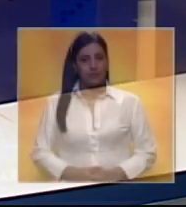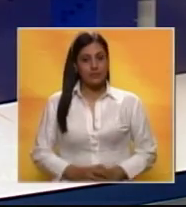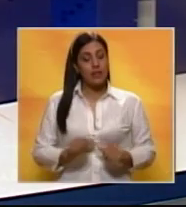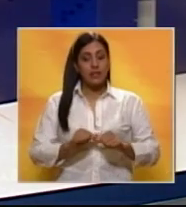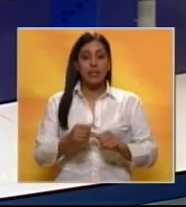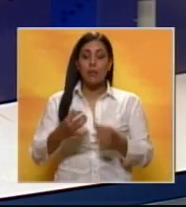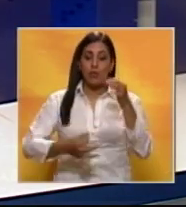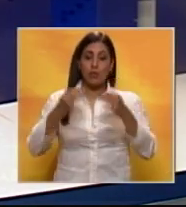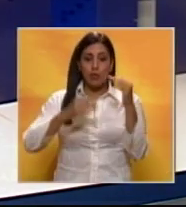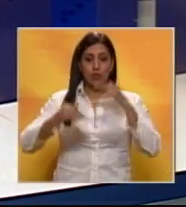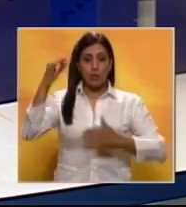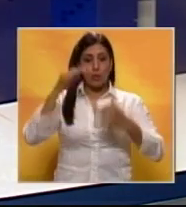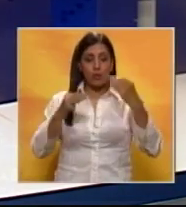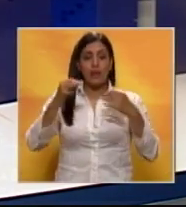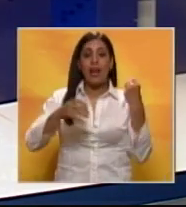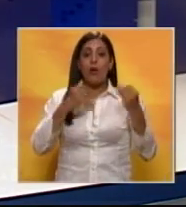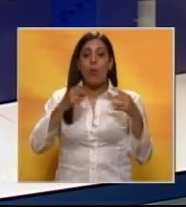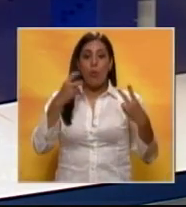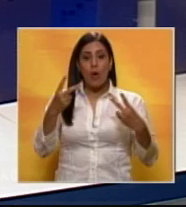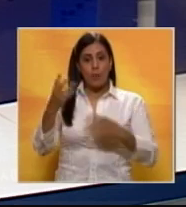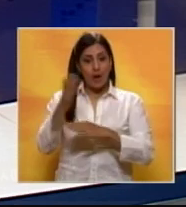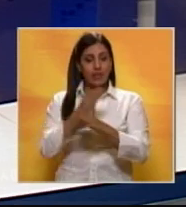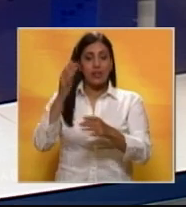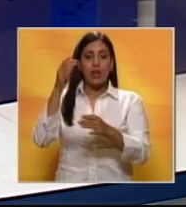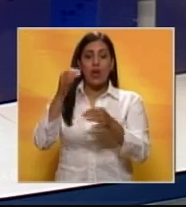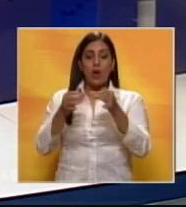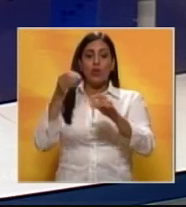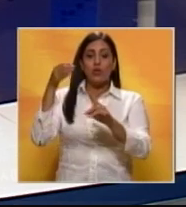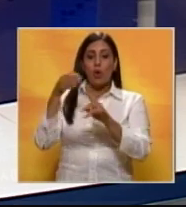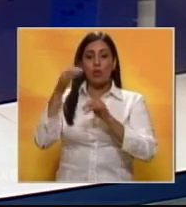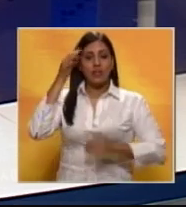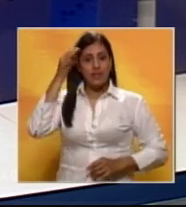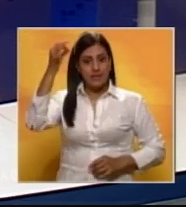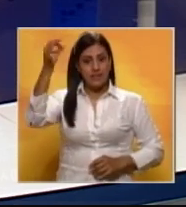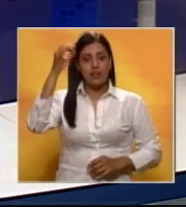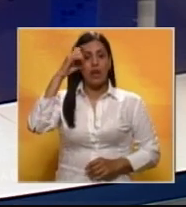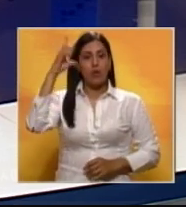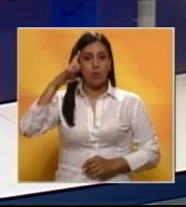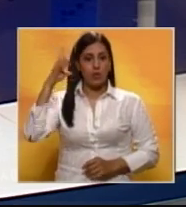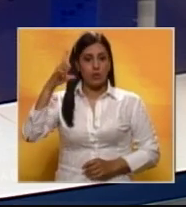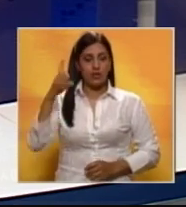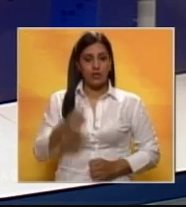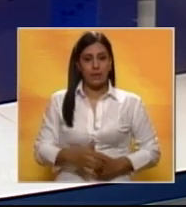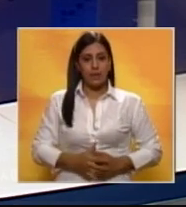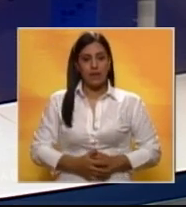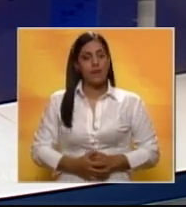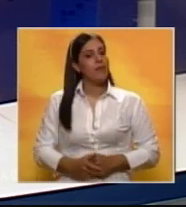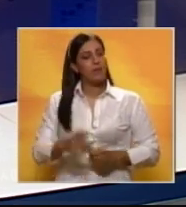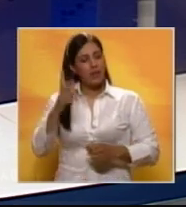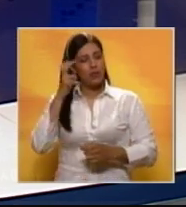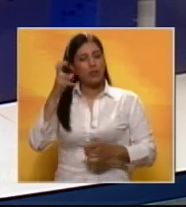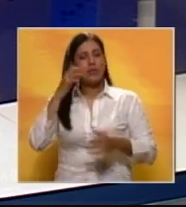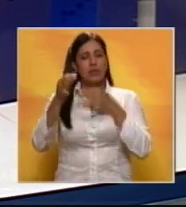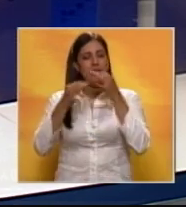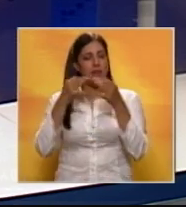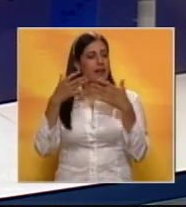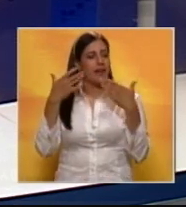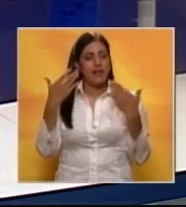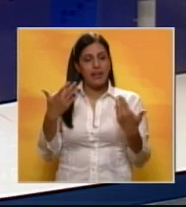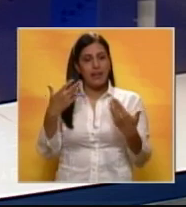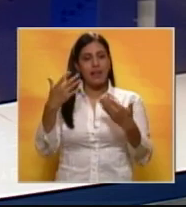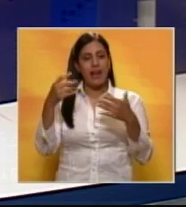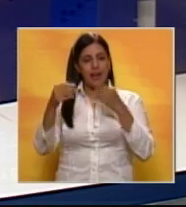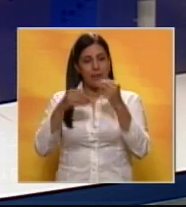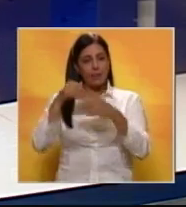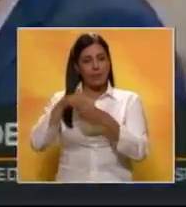Continuamos. En el Tribunal Supremo de Justicia se desarrolla el antejuicio de mérito a la fiscal general de la República, Luisa Ortega Díaz. Escuchemos parte de lo que